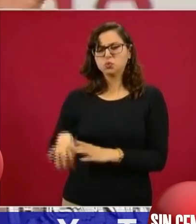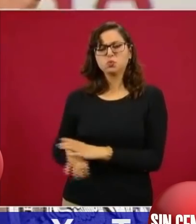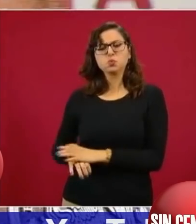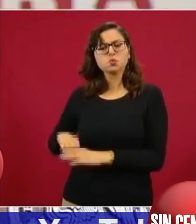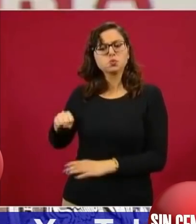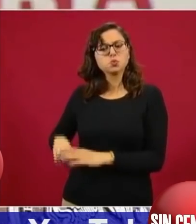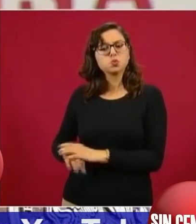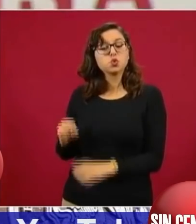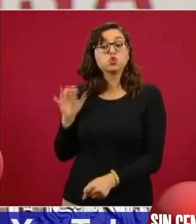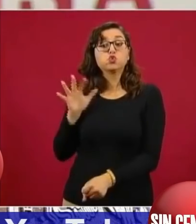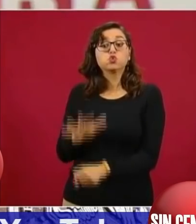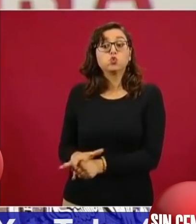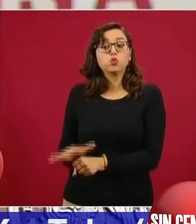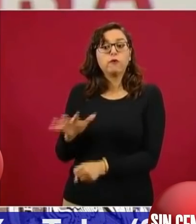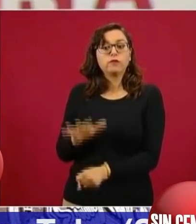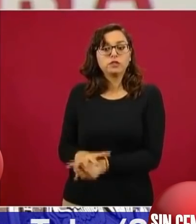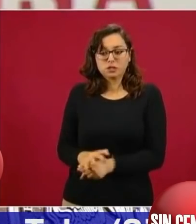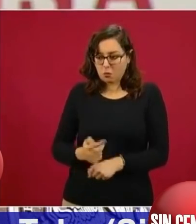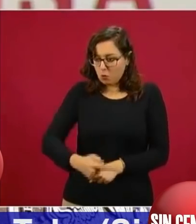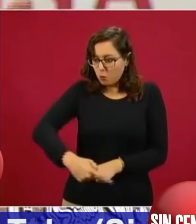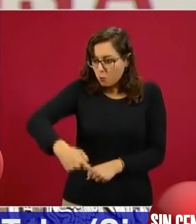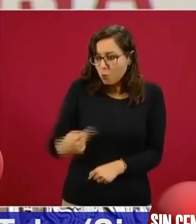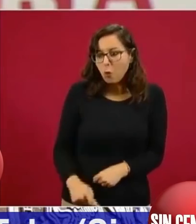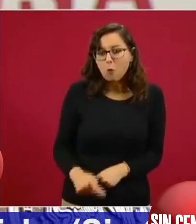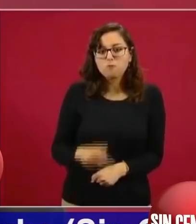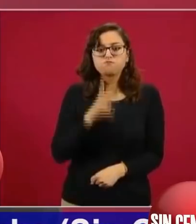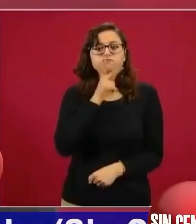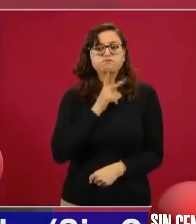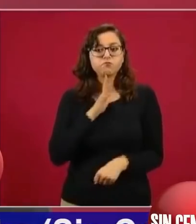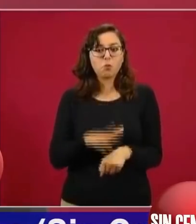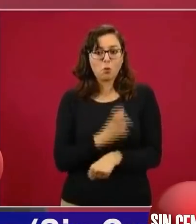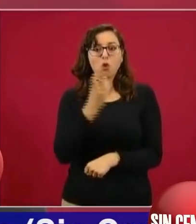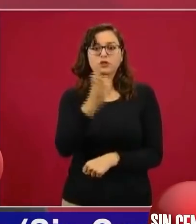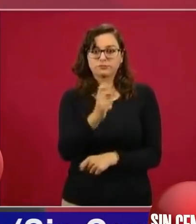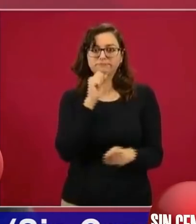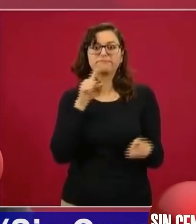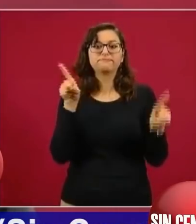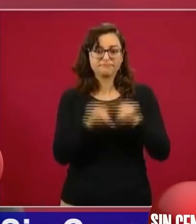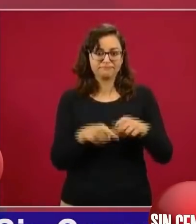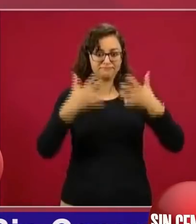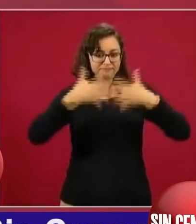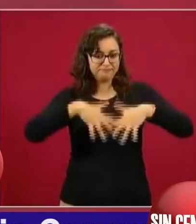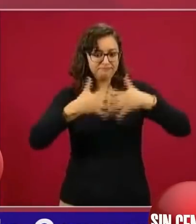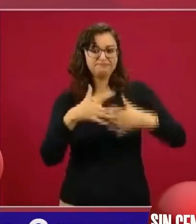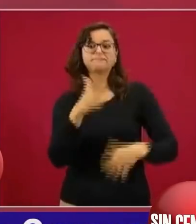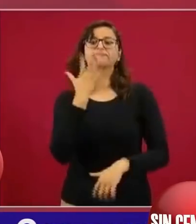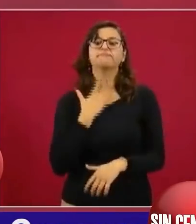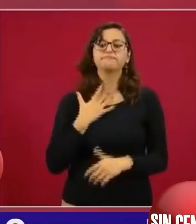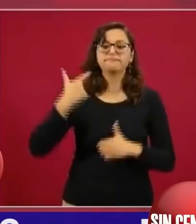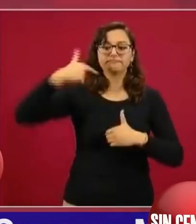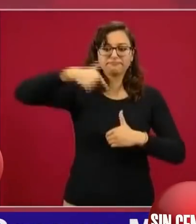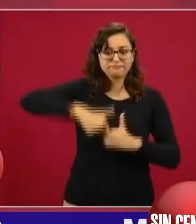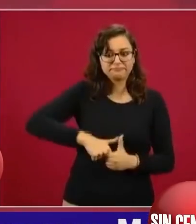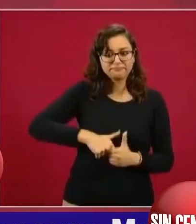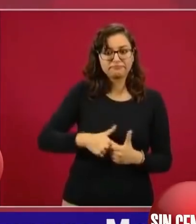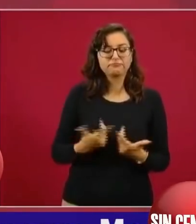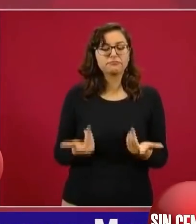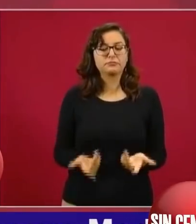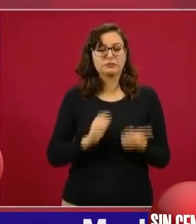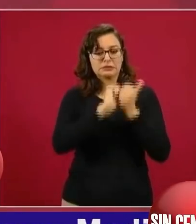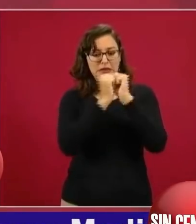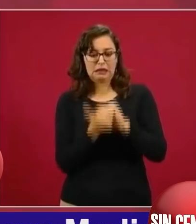abasto interno. Por eso las refinerías, el petróleo lo vamos a convertir en gasolinas, en